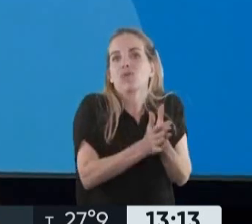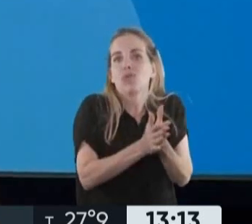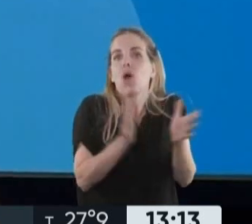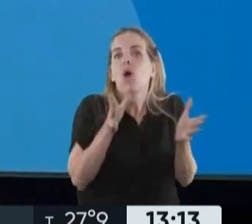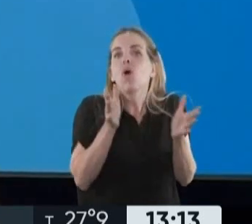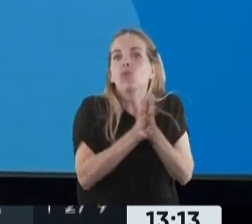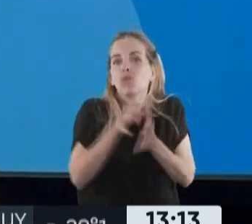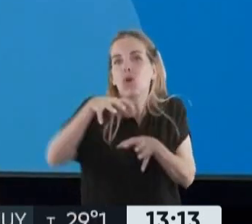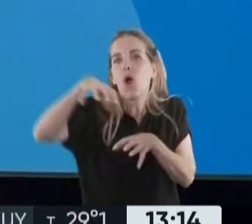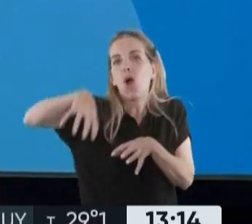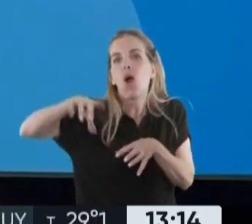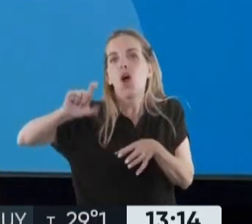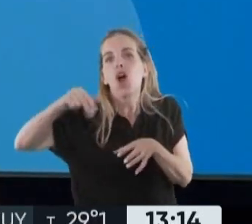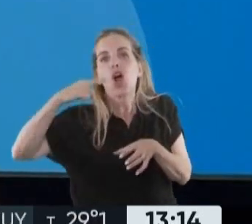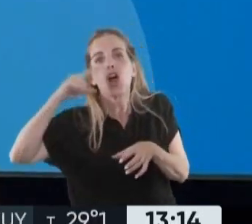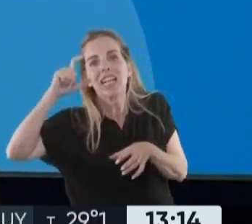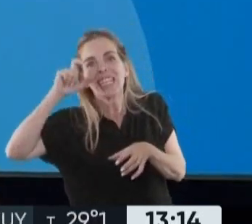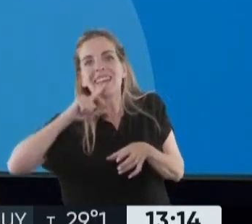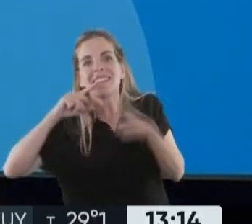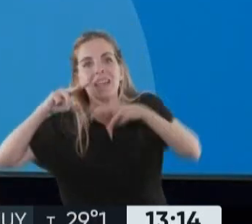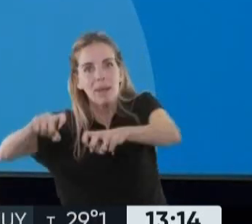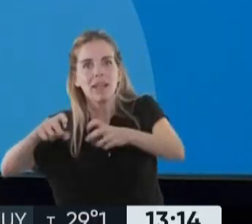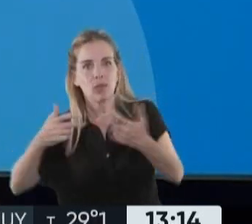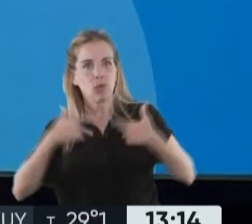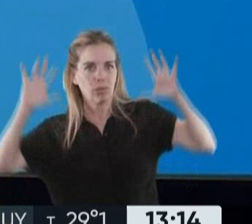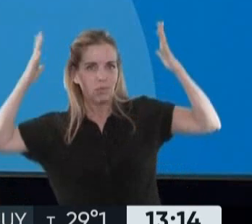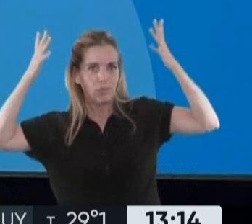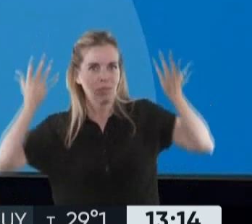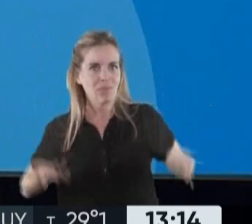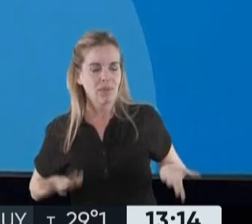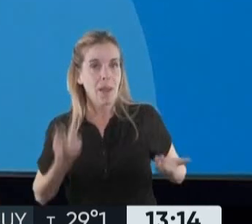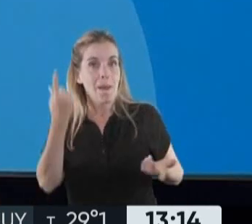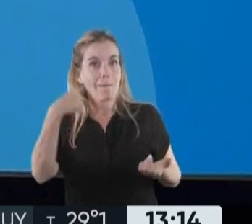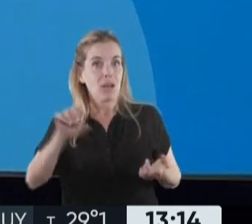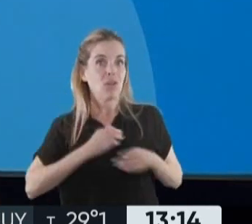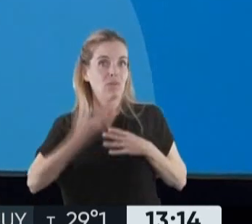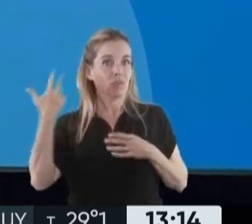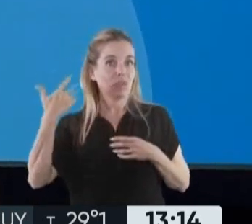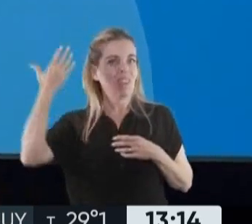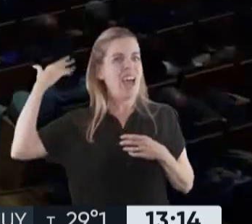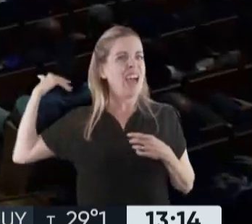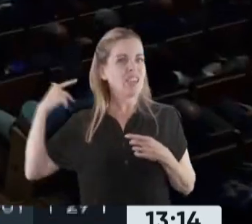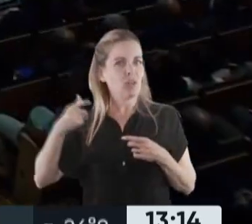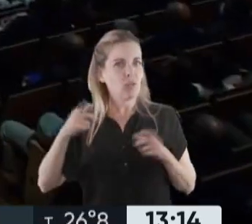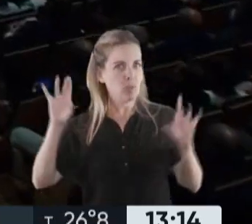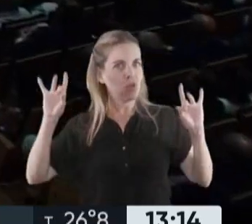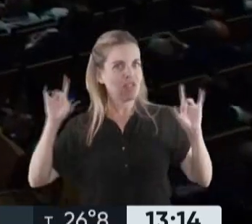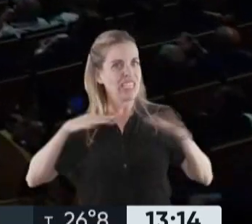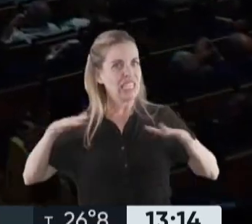CONICET. Y yo lo celebro. Pero en aquel momento tuvimos que vivir ese